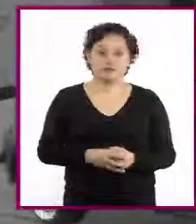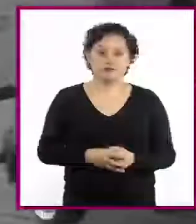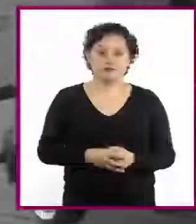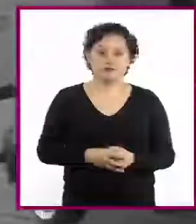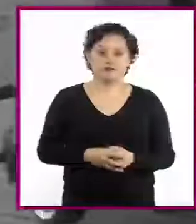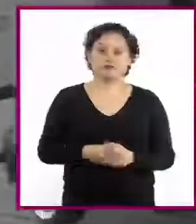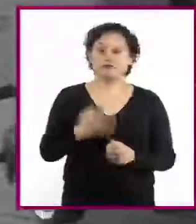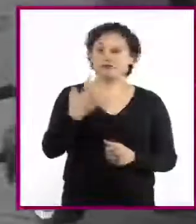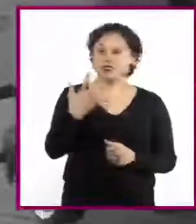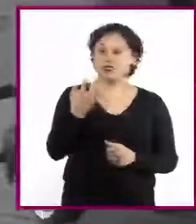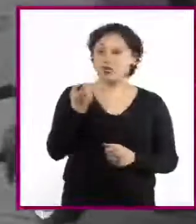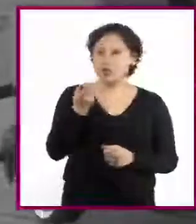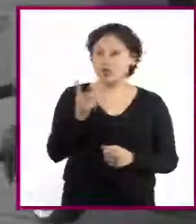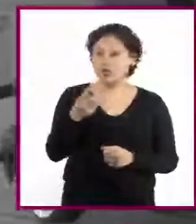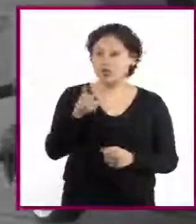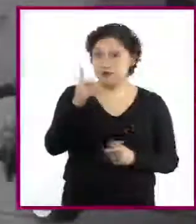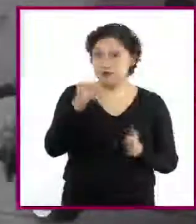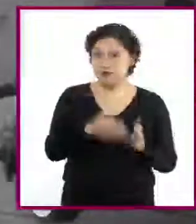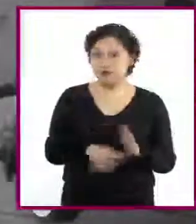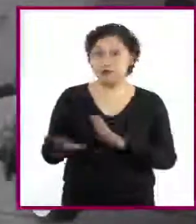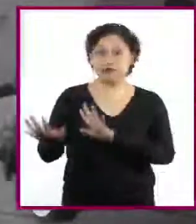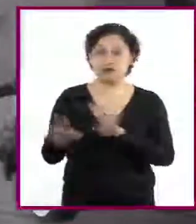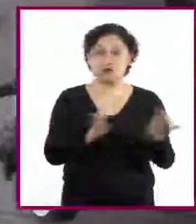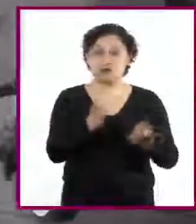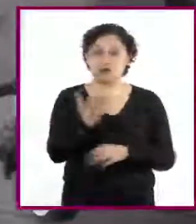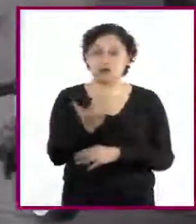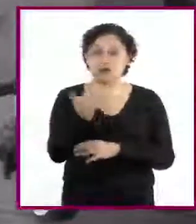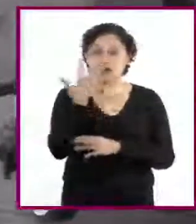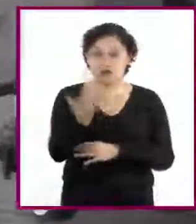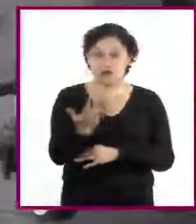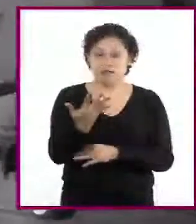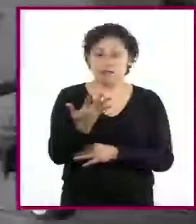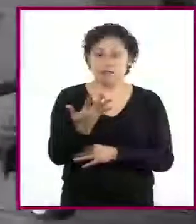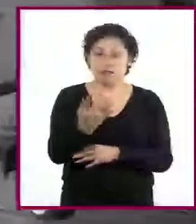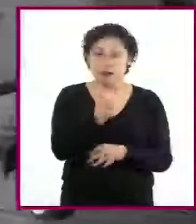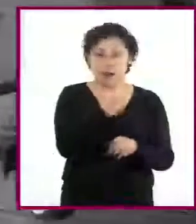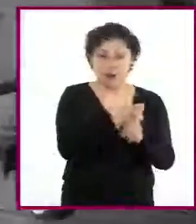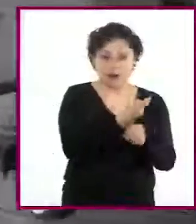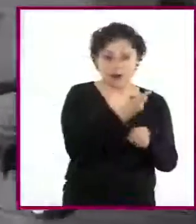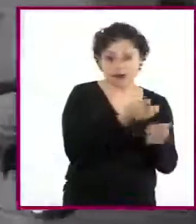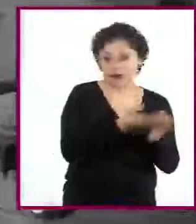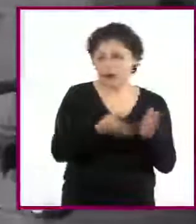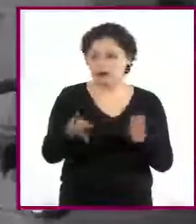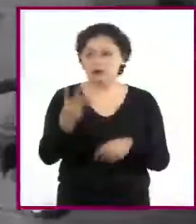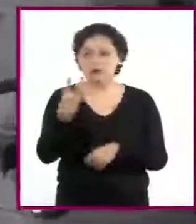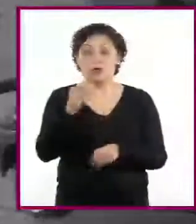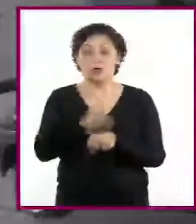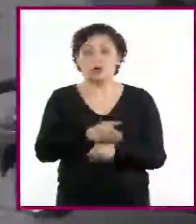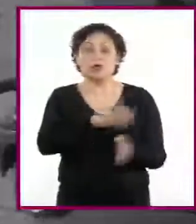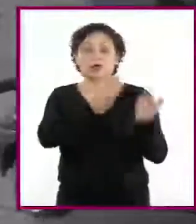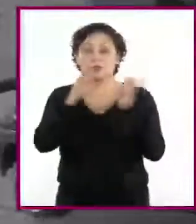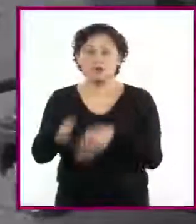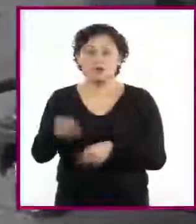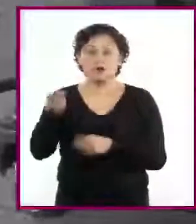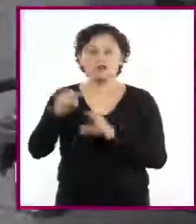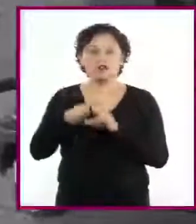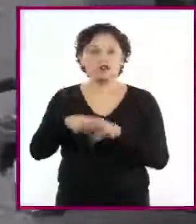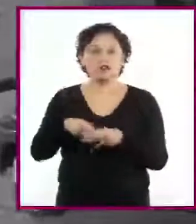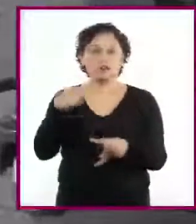El 5 de diciembre de 1955, 4 días después del arresto de Rosa Parks, comenzó la